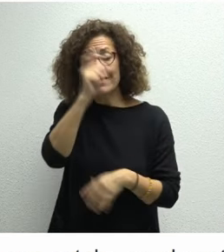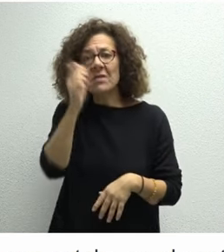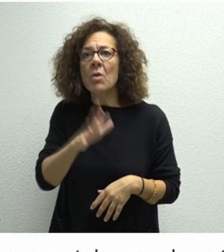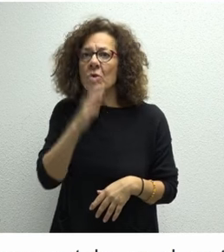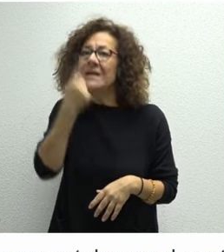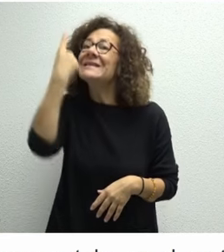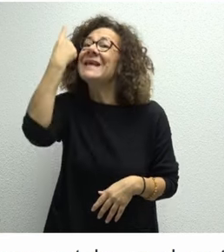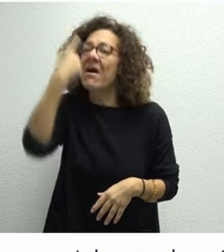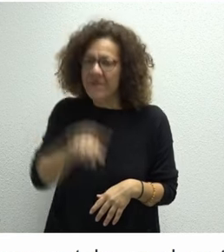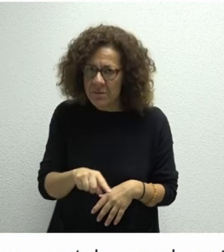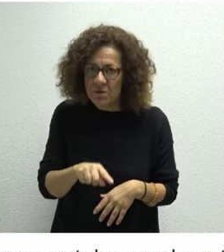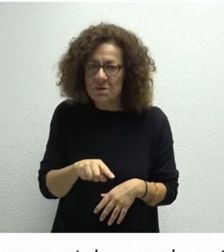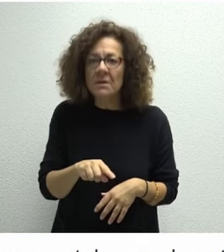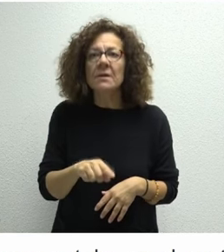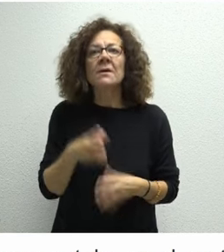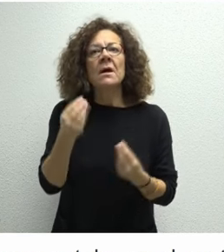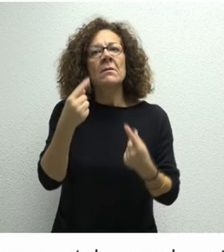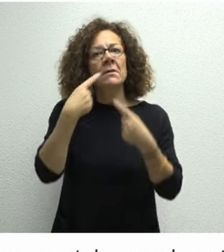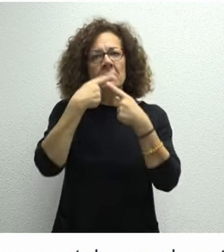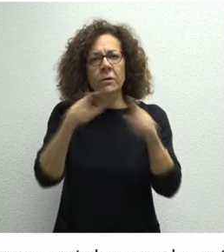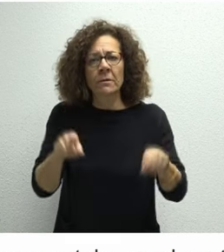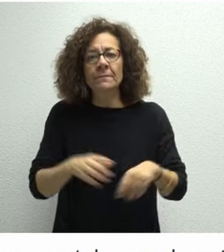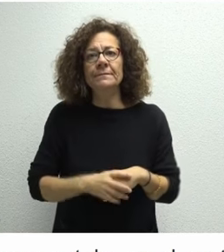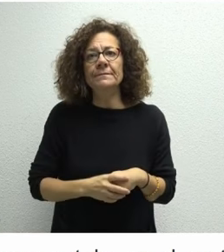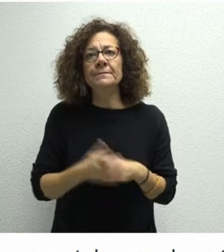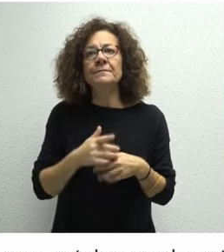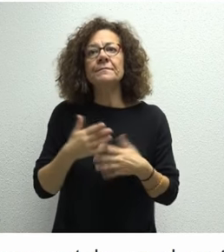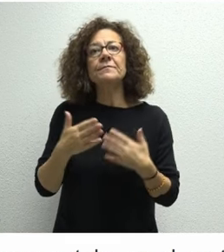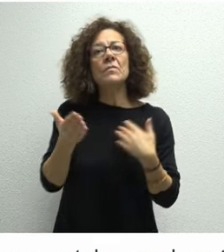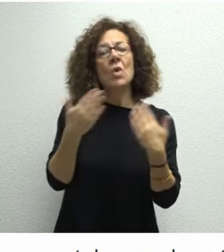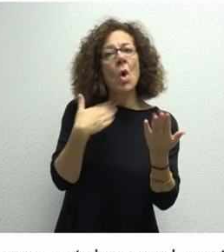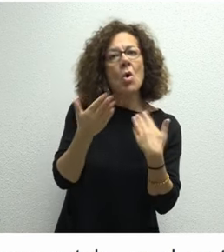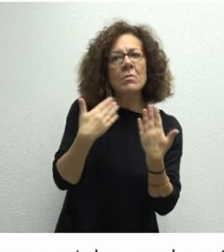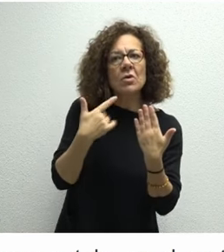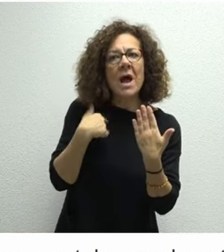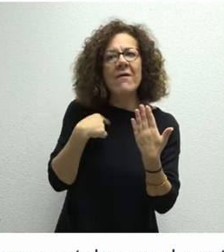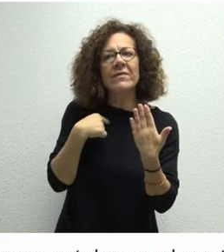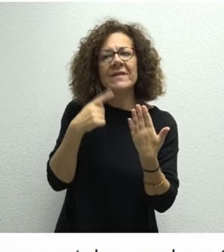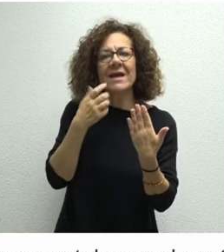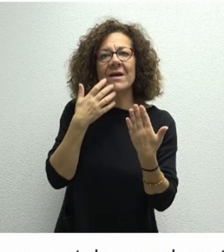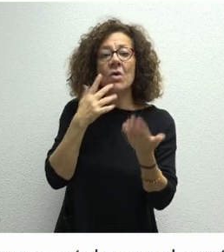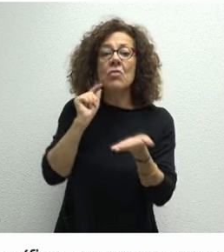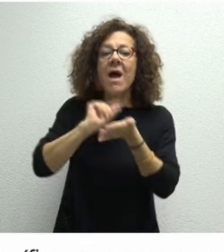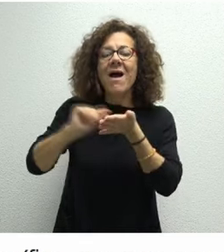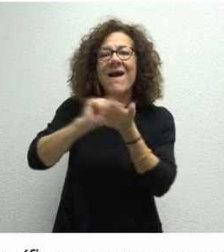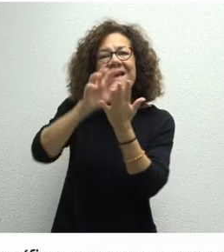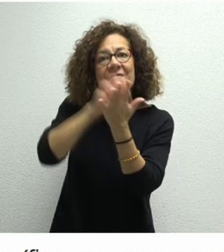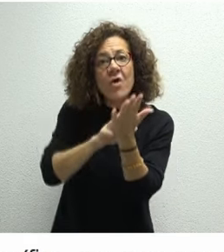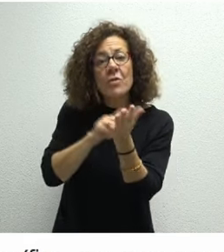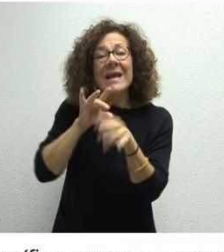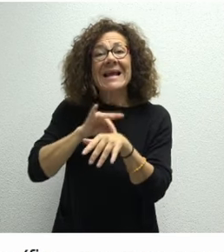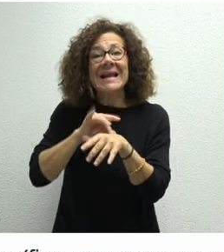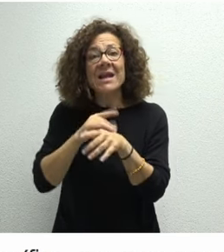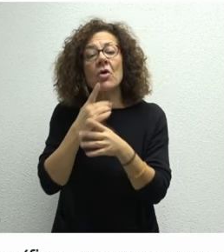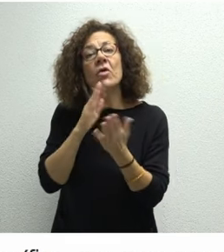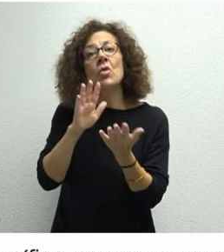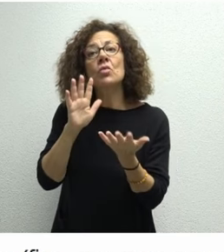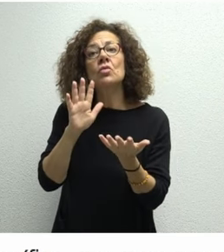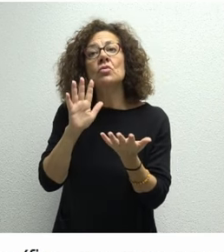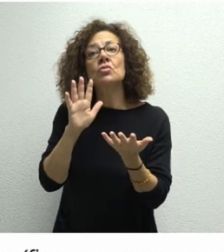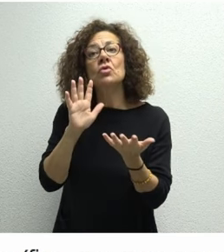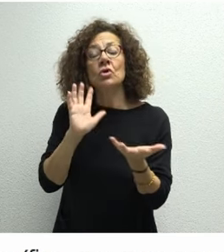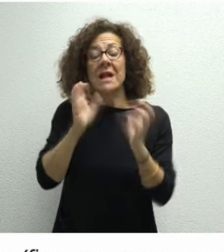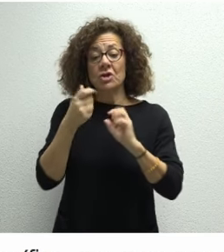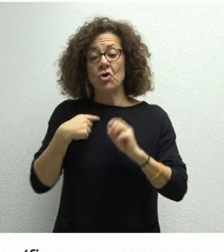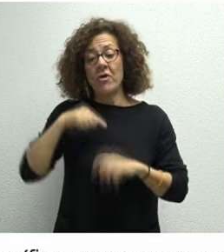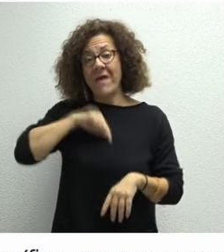bien sabemos que hay mucha diferencia entre la Man gestación clínica de un trastorno o trastorno de del